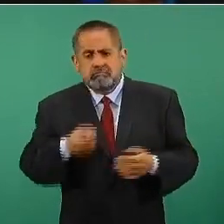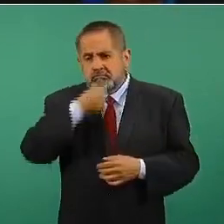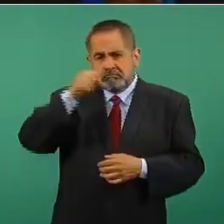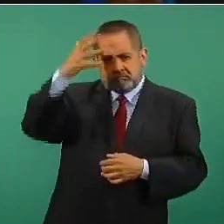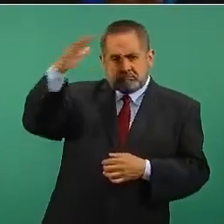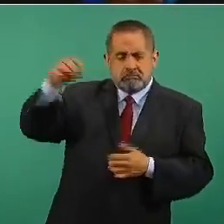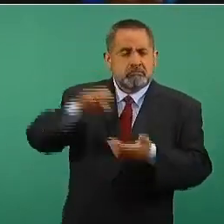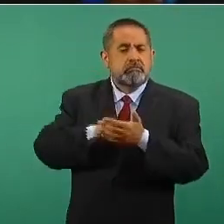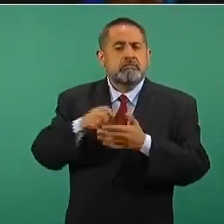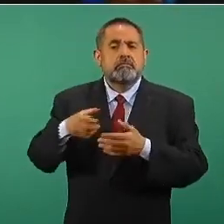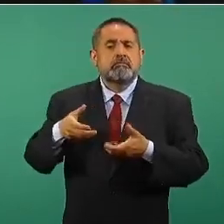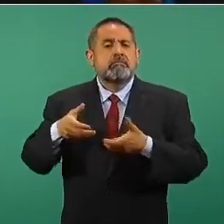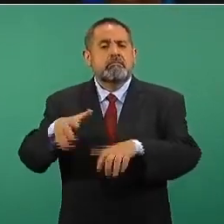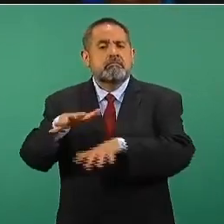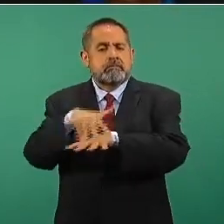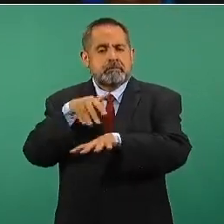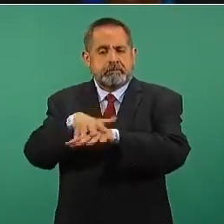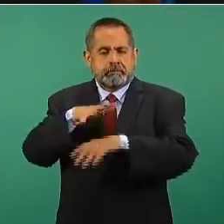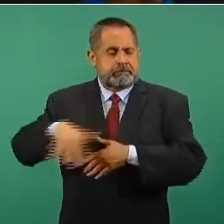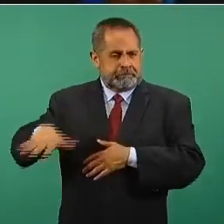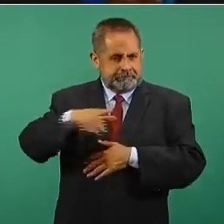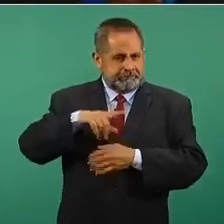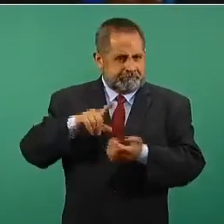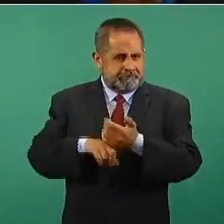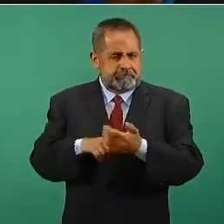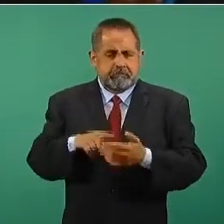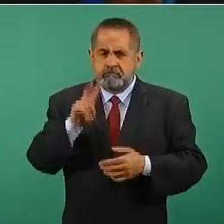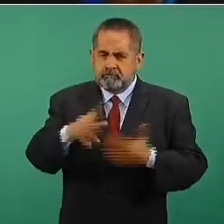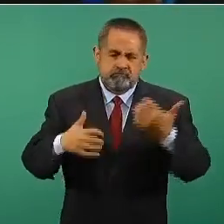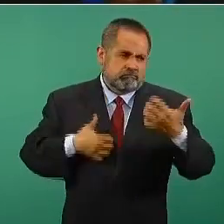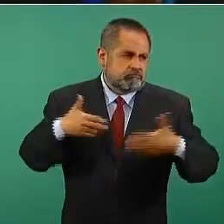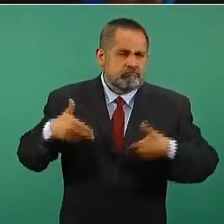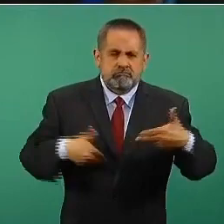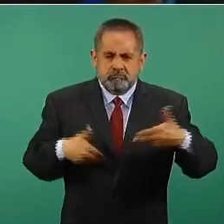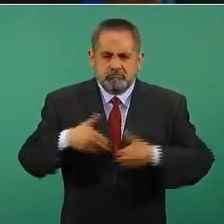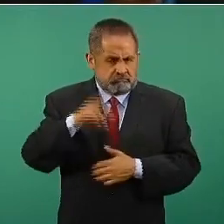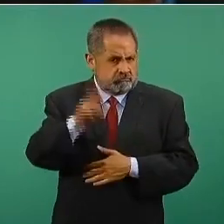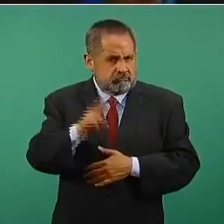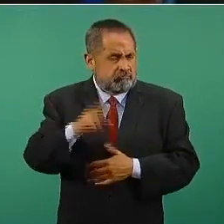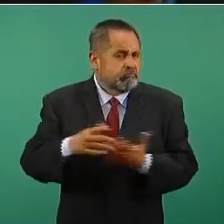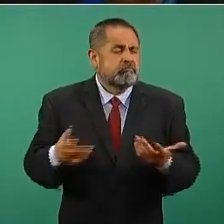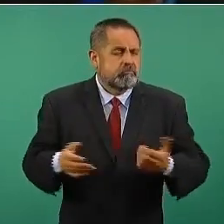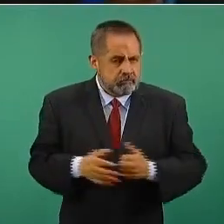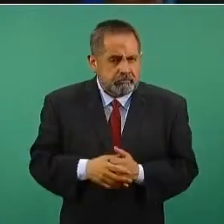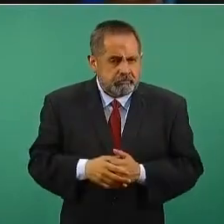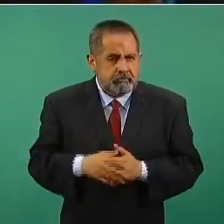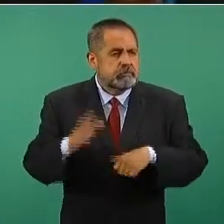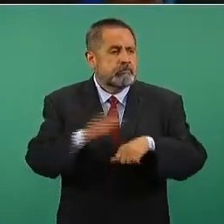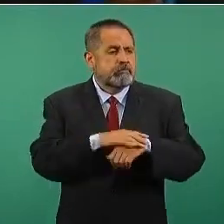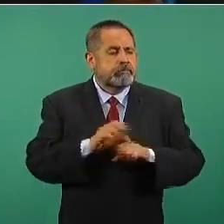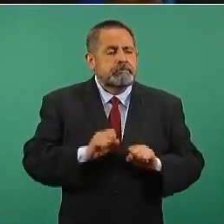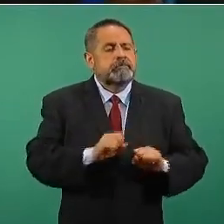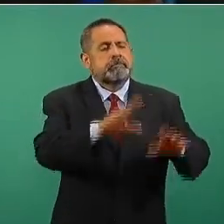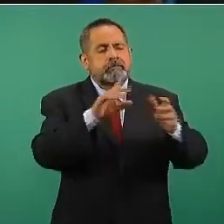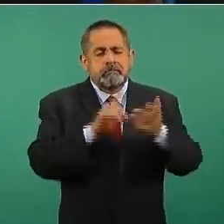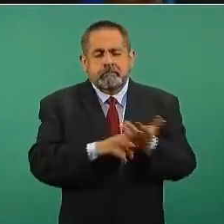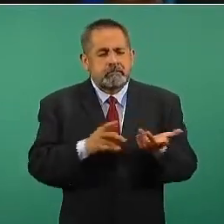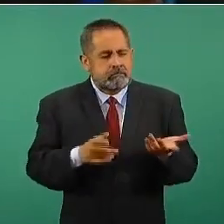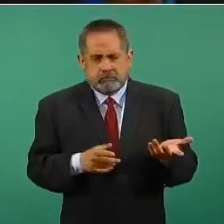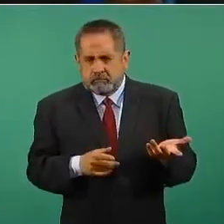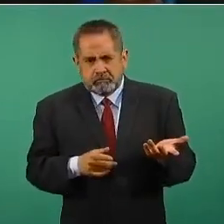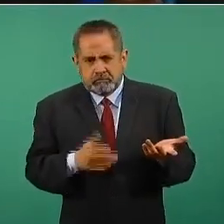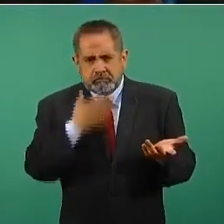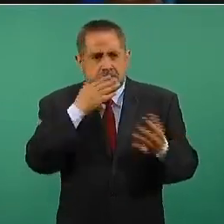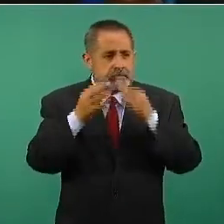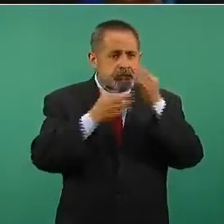por ejemplo, de Tlalpan, que hemos entrevistado, en donde están molestos con que se permita que algunos medios de